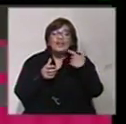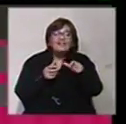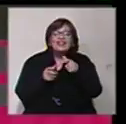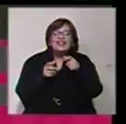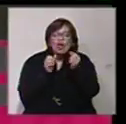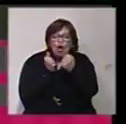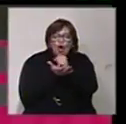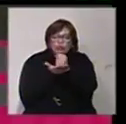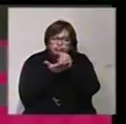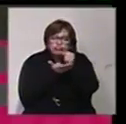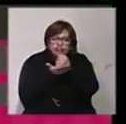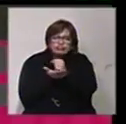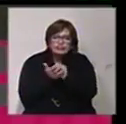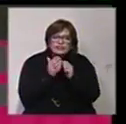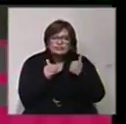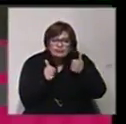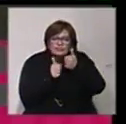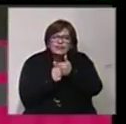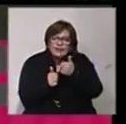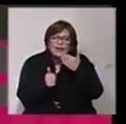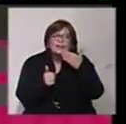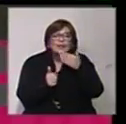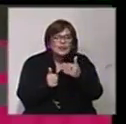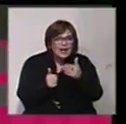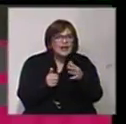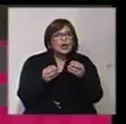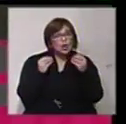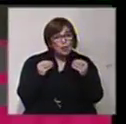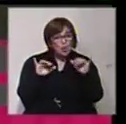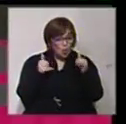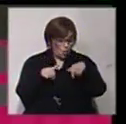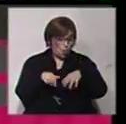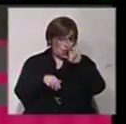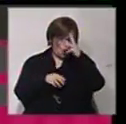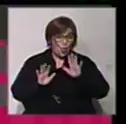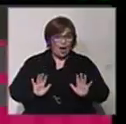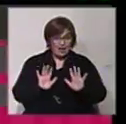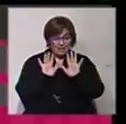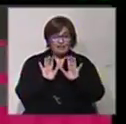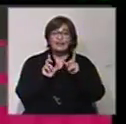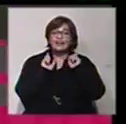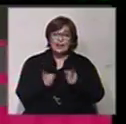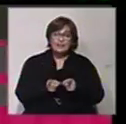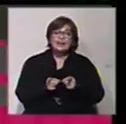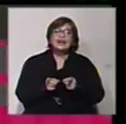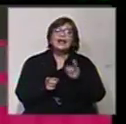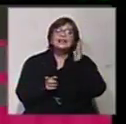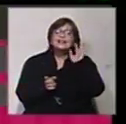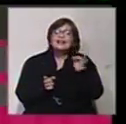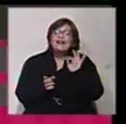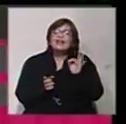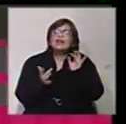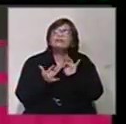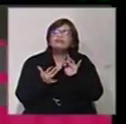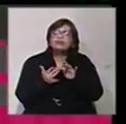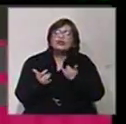que está presente ahí, entonces te puedes acercar, ver un poco los videojuegos nacionales y sobre todo enterarte un poquito de cómo acercarte, ¿no? De cómo